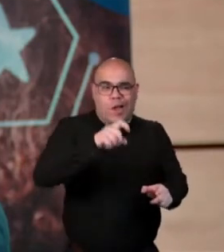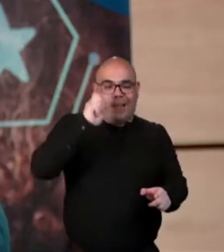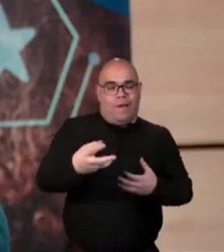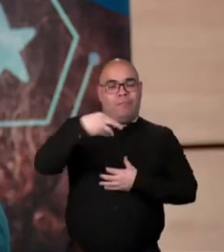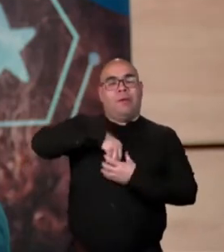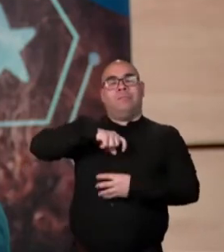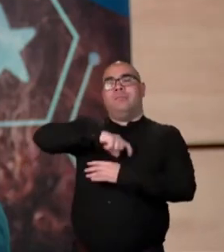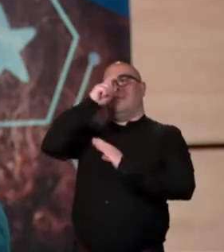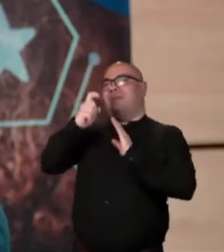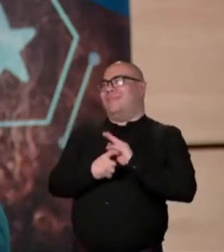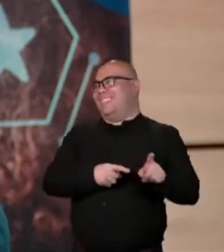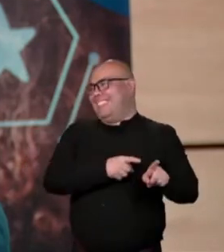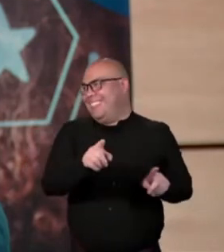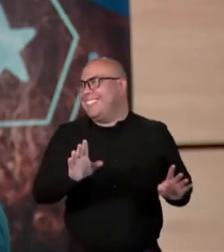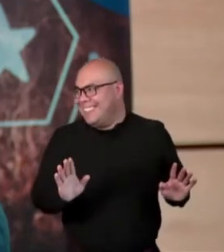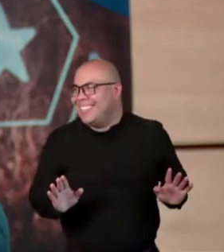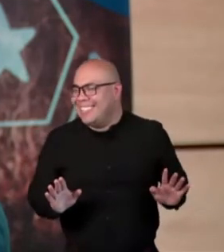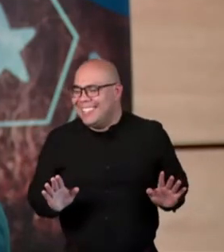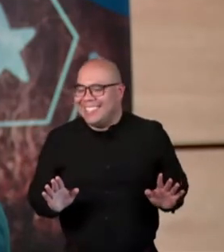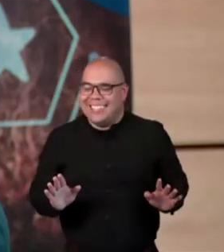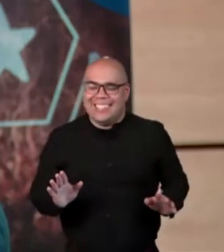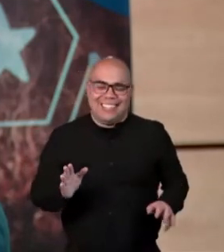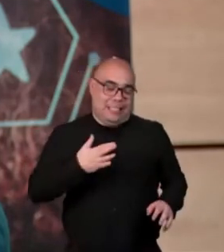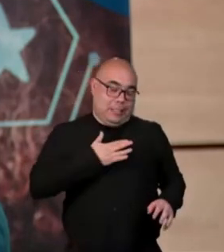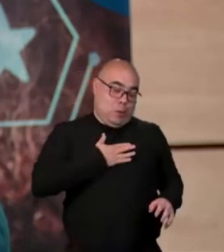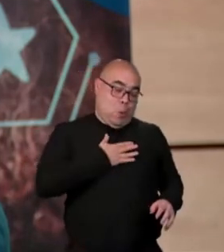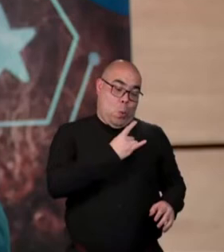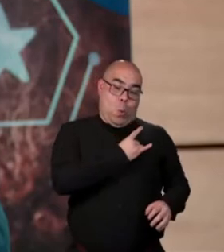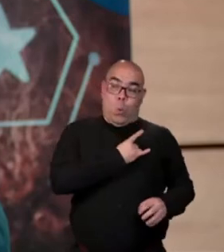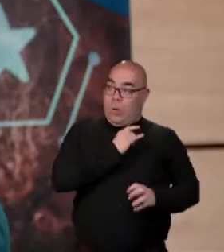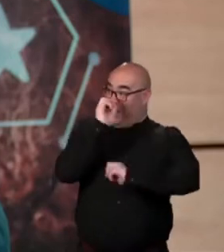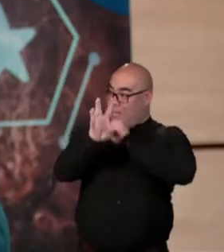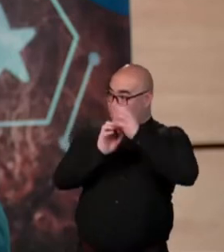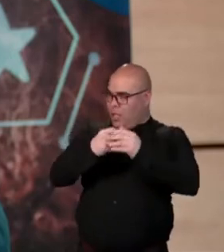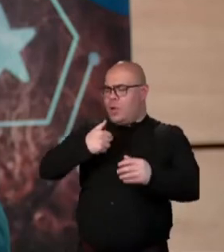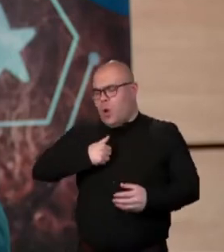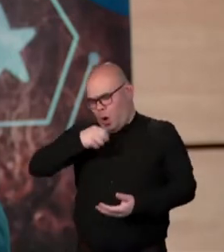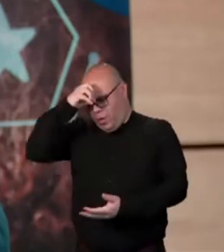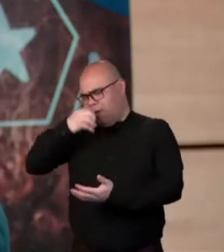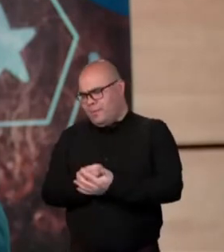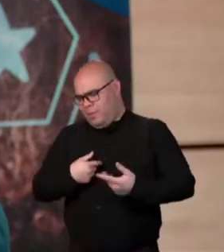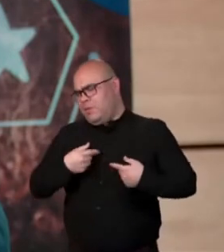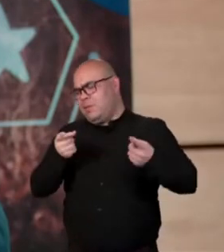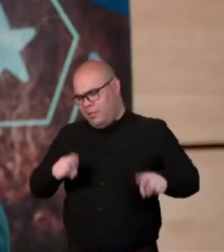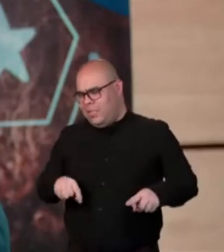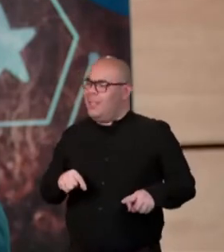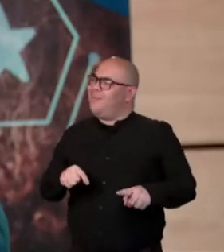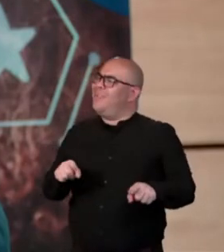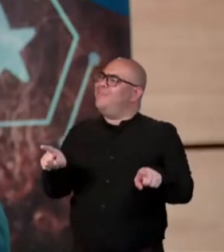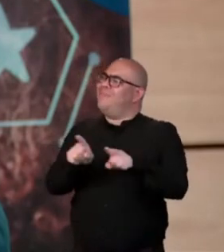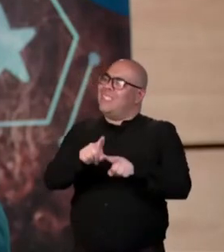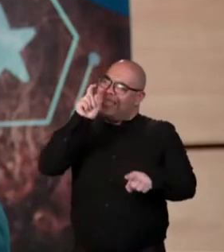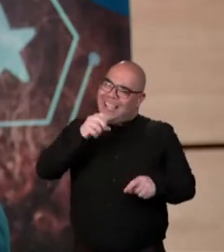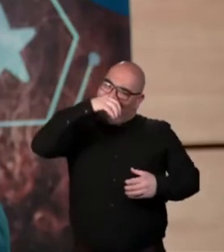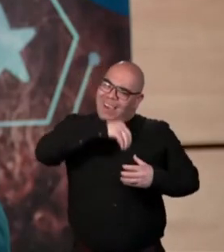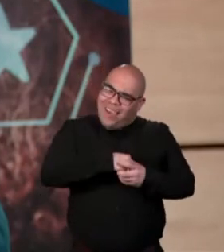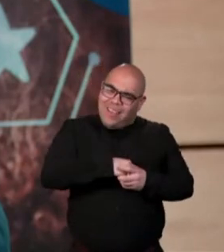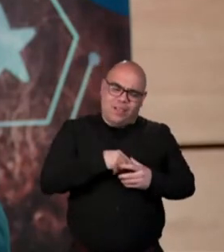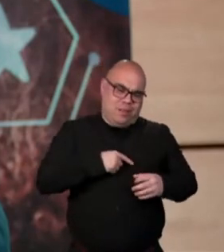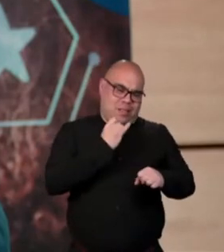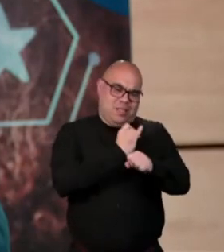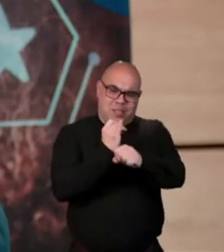consideró consideramos que el reto más importante es el de gestionar el cambio en nuestras diversas